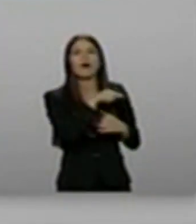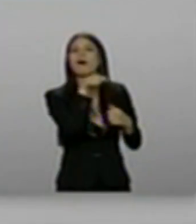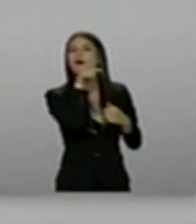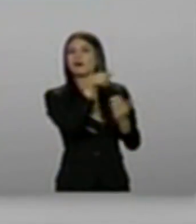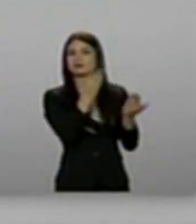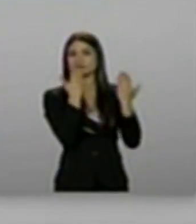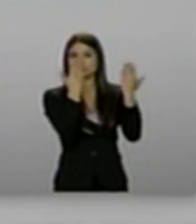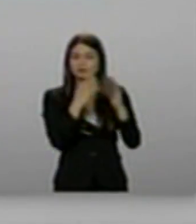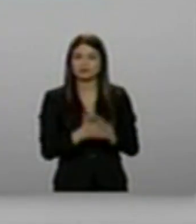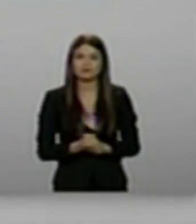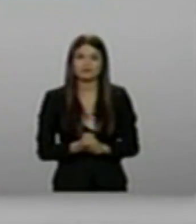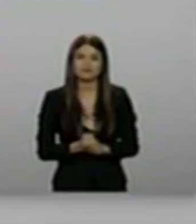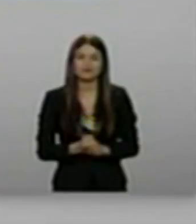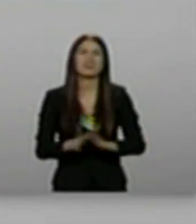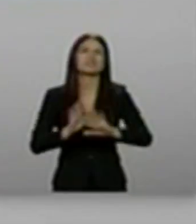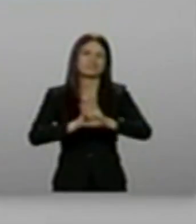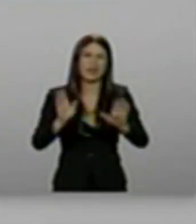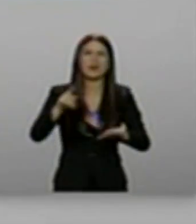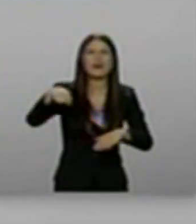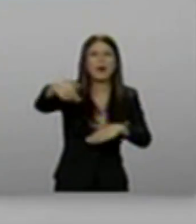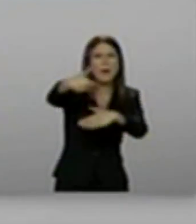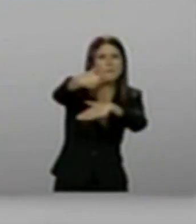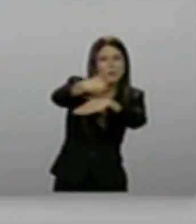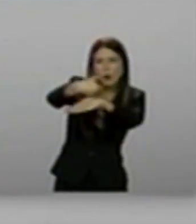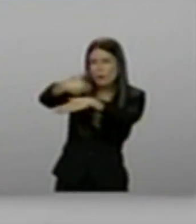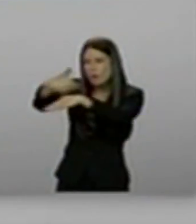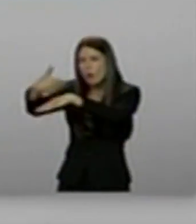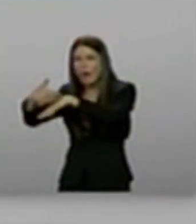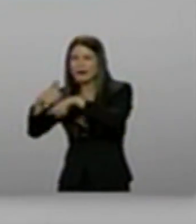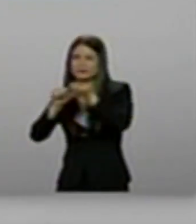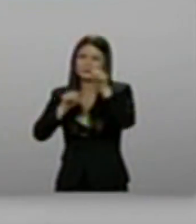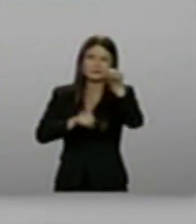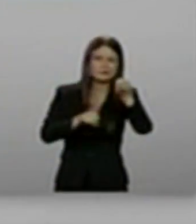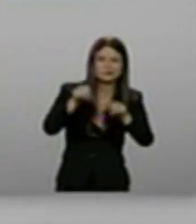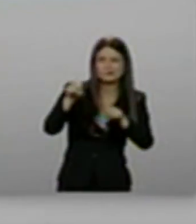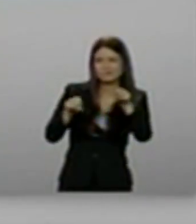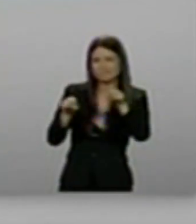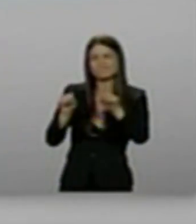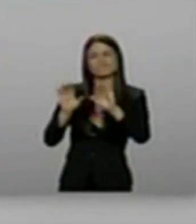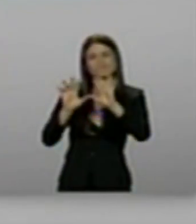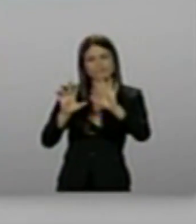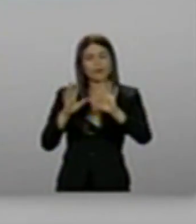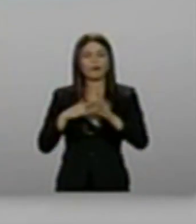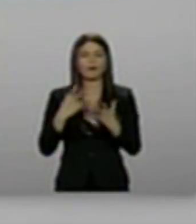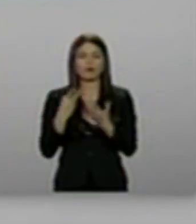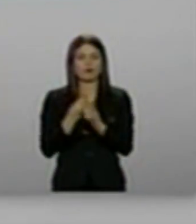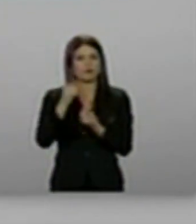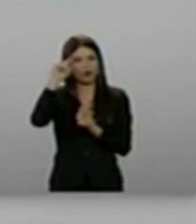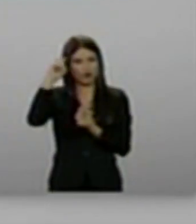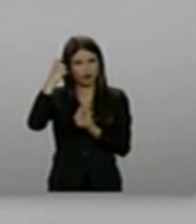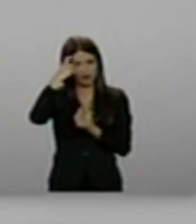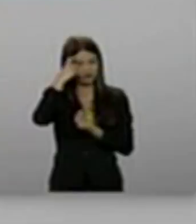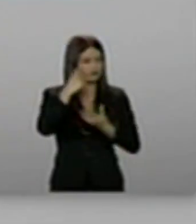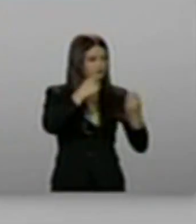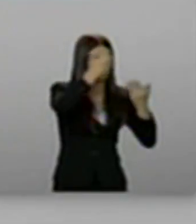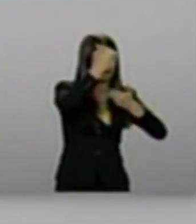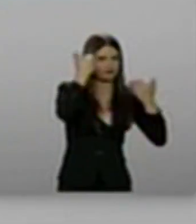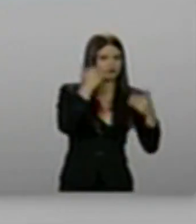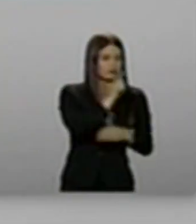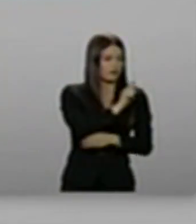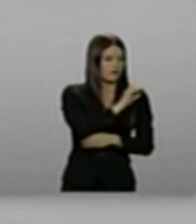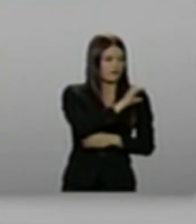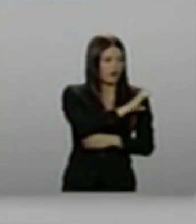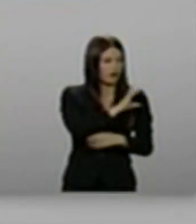todas las propuestas y alternativas y de común acuerdo con las FARC, es claro que la vía más